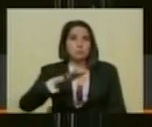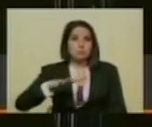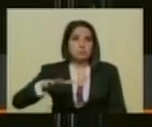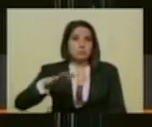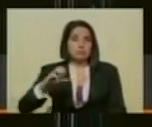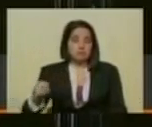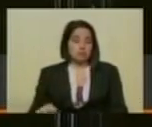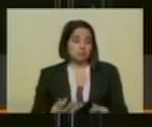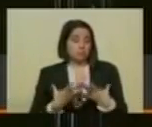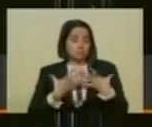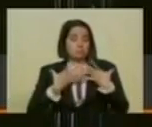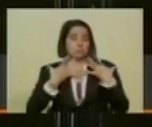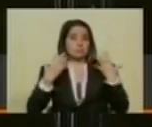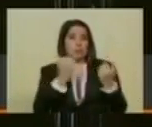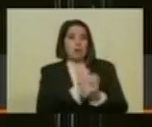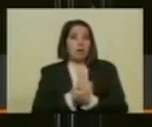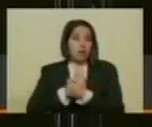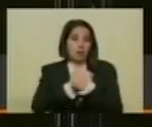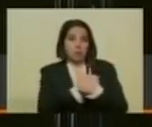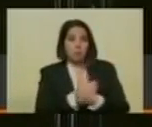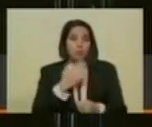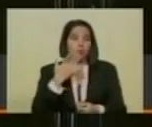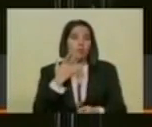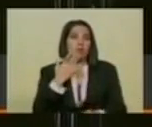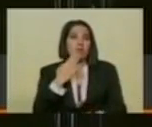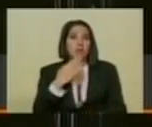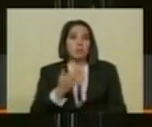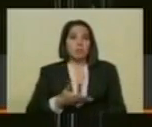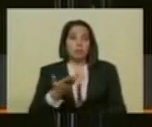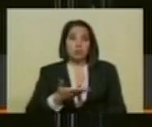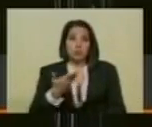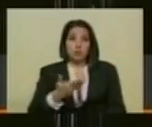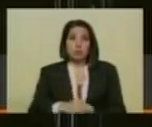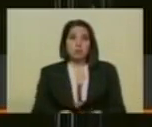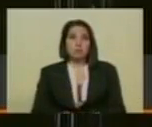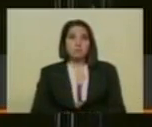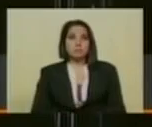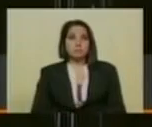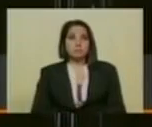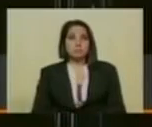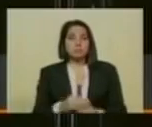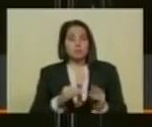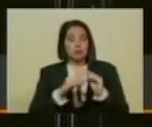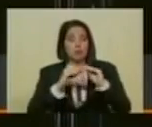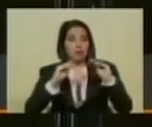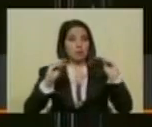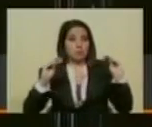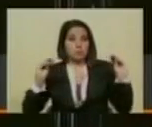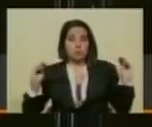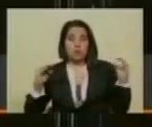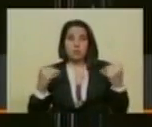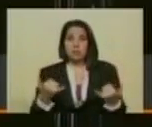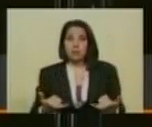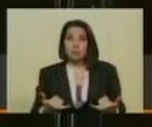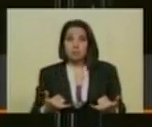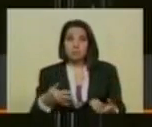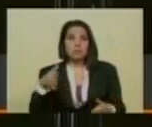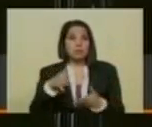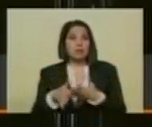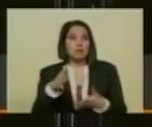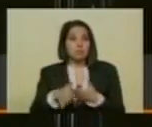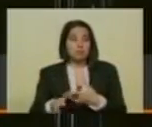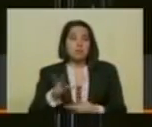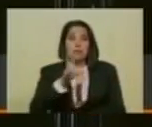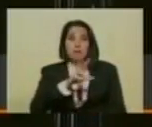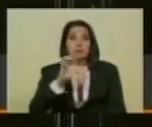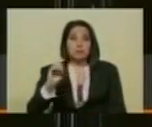amor y de un ejemplo extraordinario que avizoraba ya lo que iba a suceder aquel 30